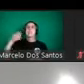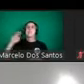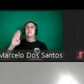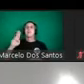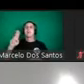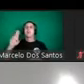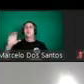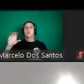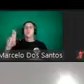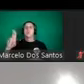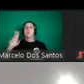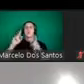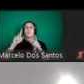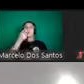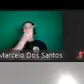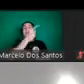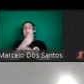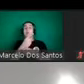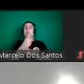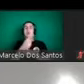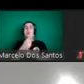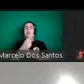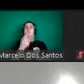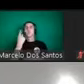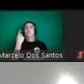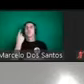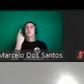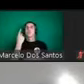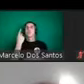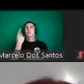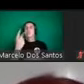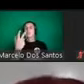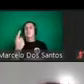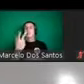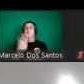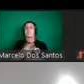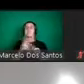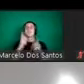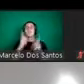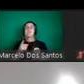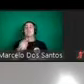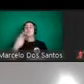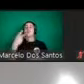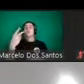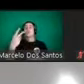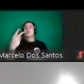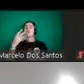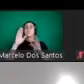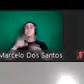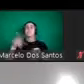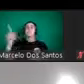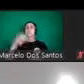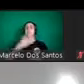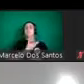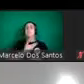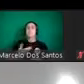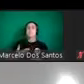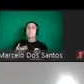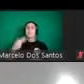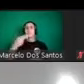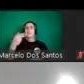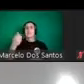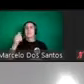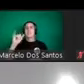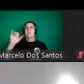de Paraguarí y 2 participantes del departamento de Presidente Hayes y 12 participantes